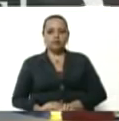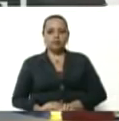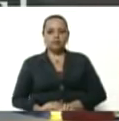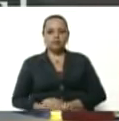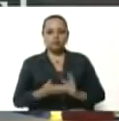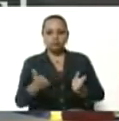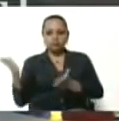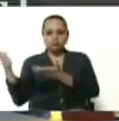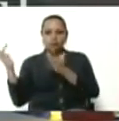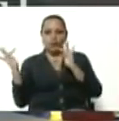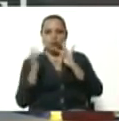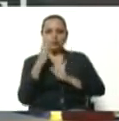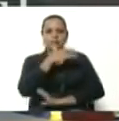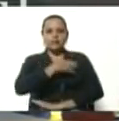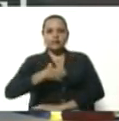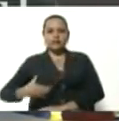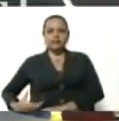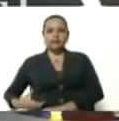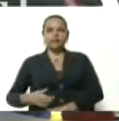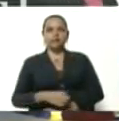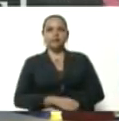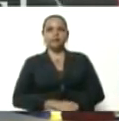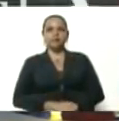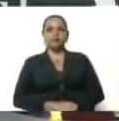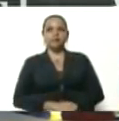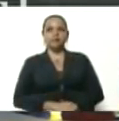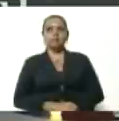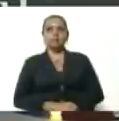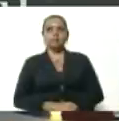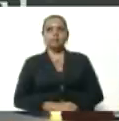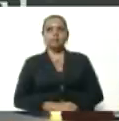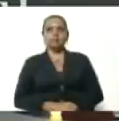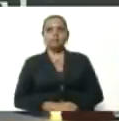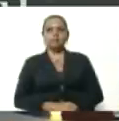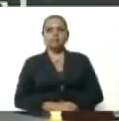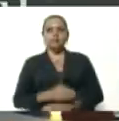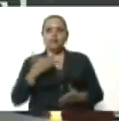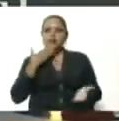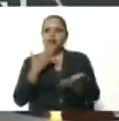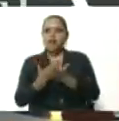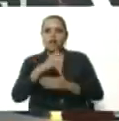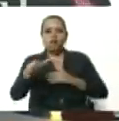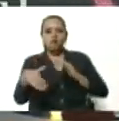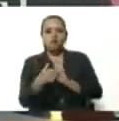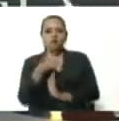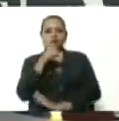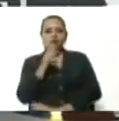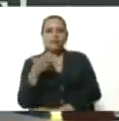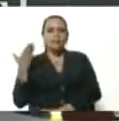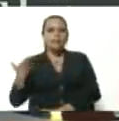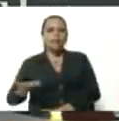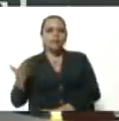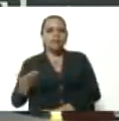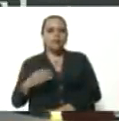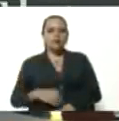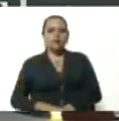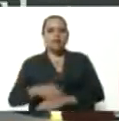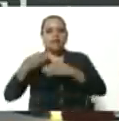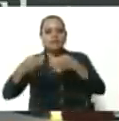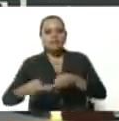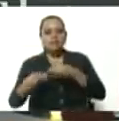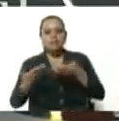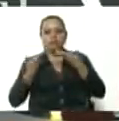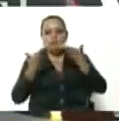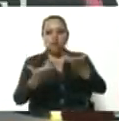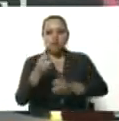Adelante, presidente. Detalle todo el informe muy importante mantener siempre bien